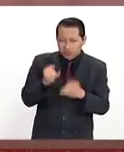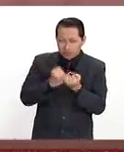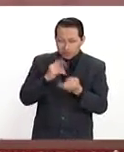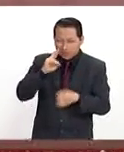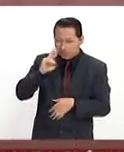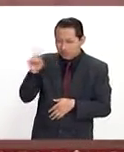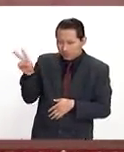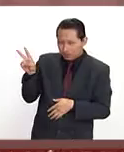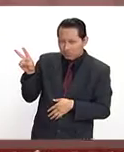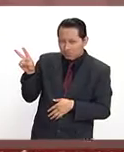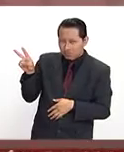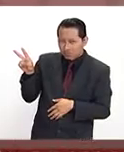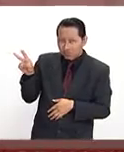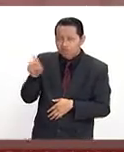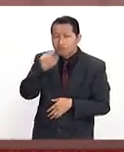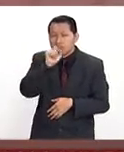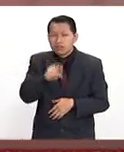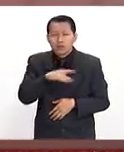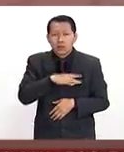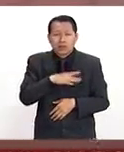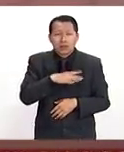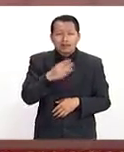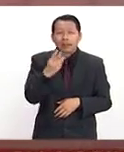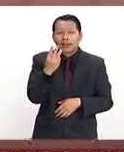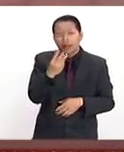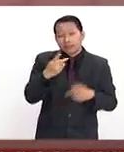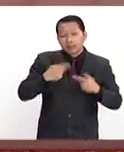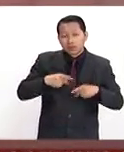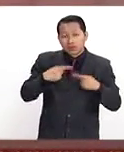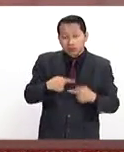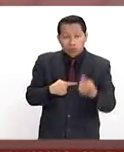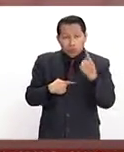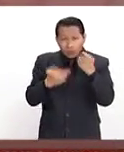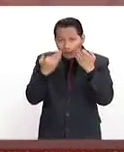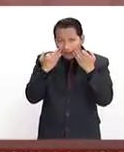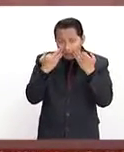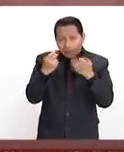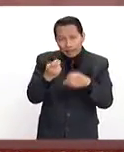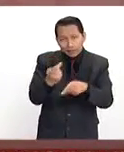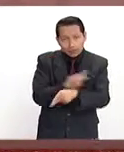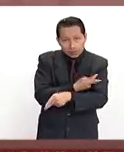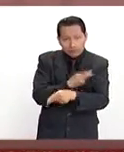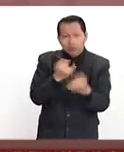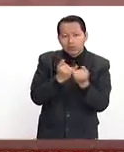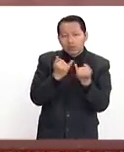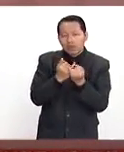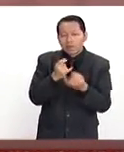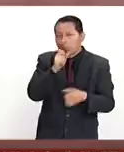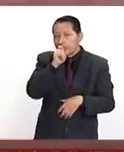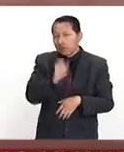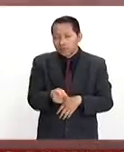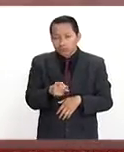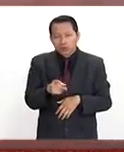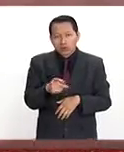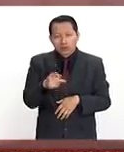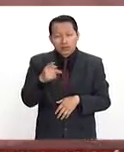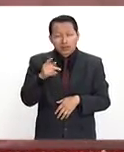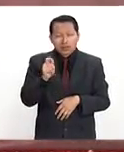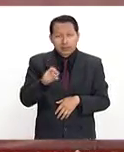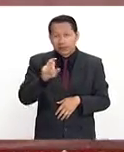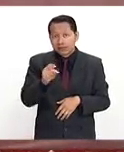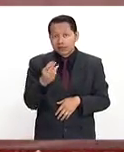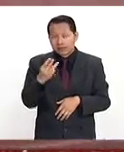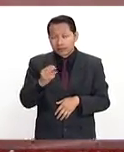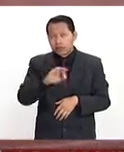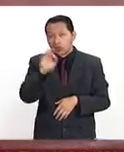Me parece que 1 de cada 3 mexicanos pueda dar testimonio de que esto está pasando, más allá de la discusión teórica.